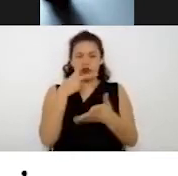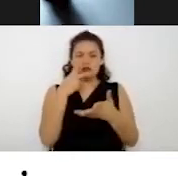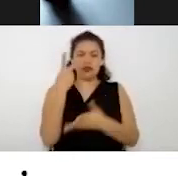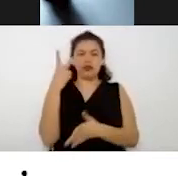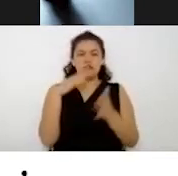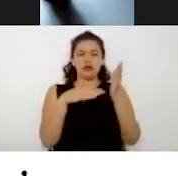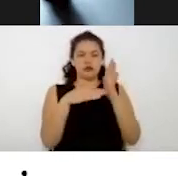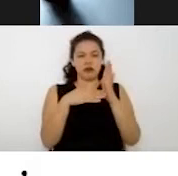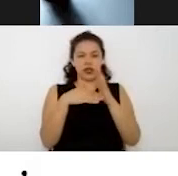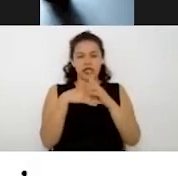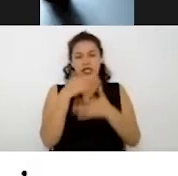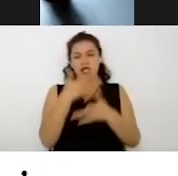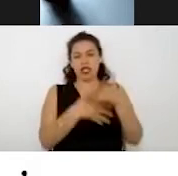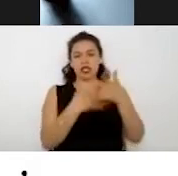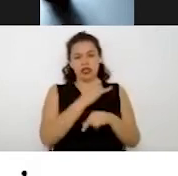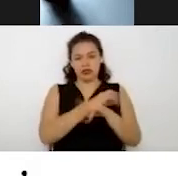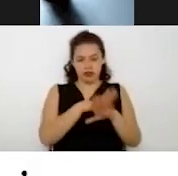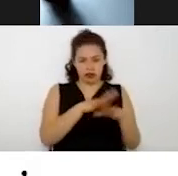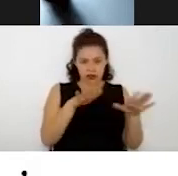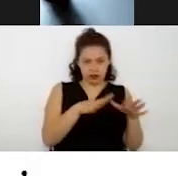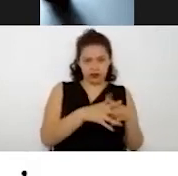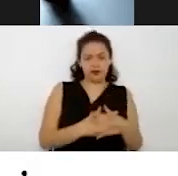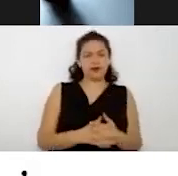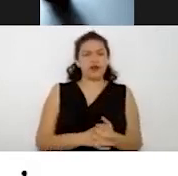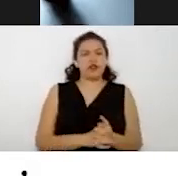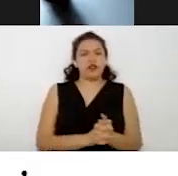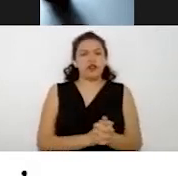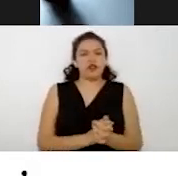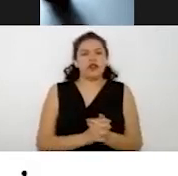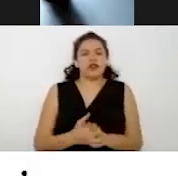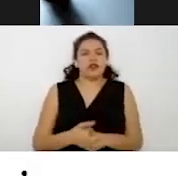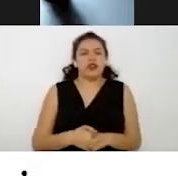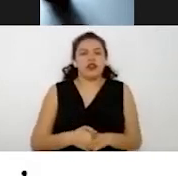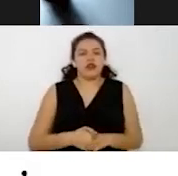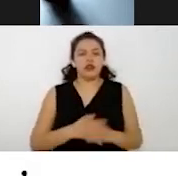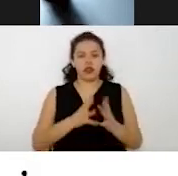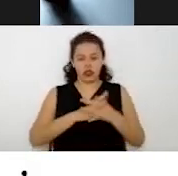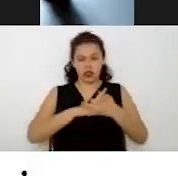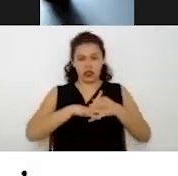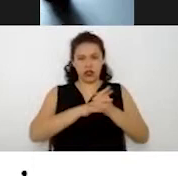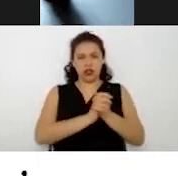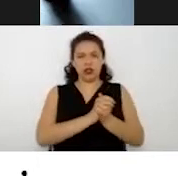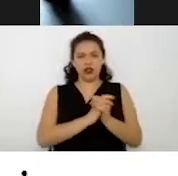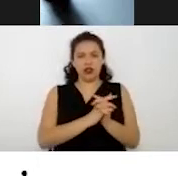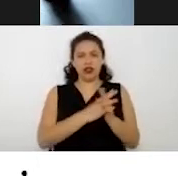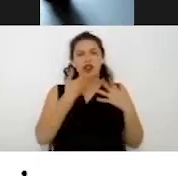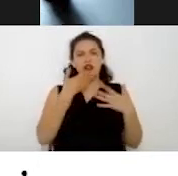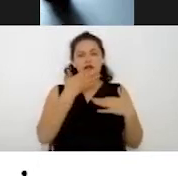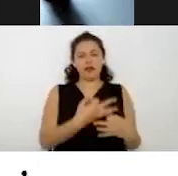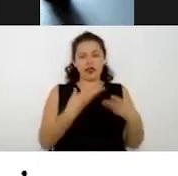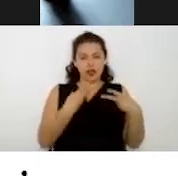siguiente. Nosotros al buscar compresiones de calidad, nos vamos a olvidar de lo que son